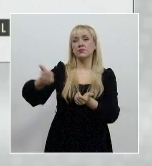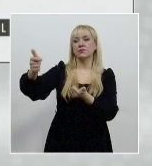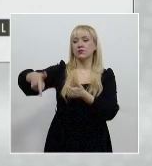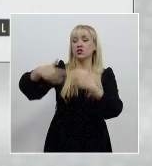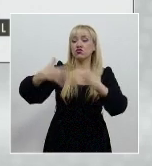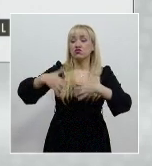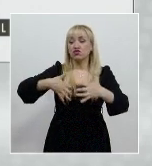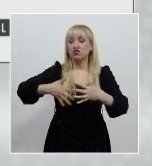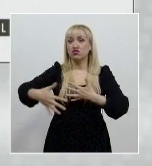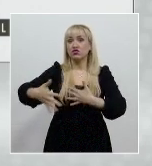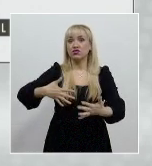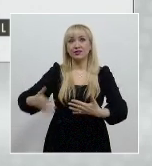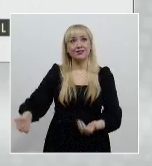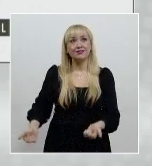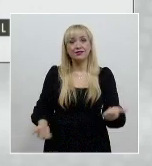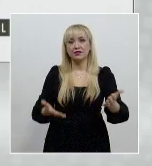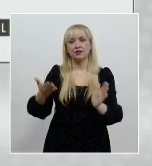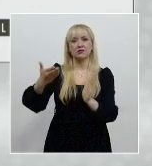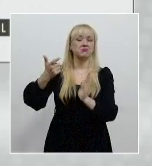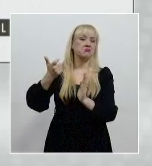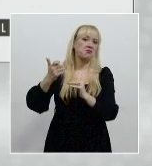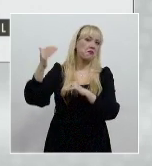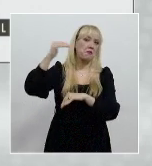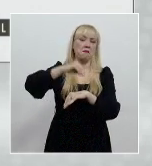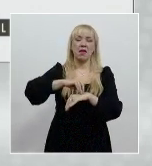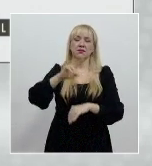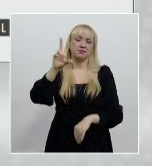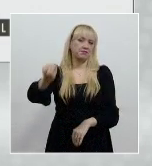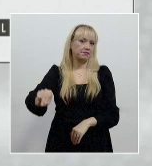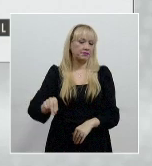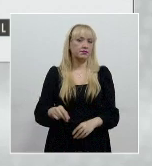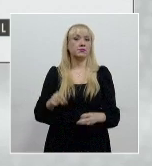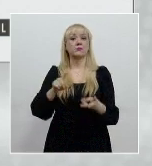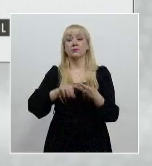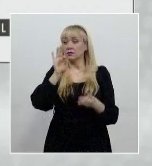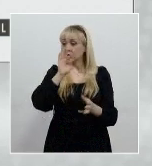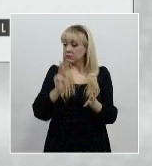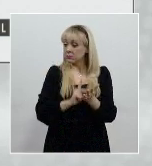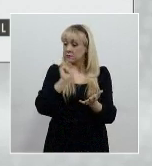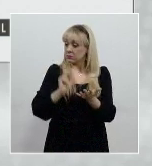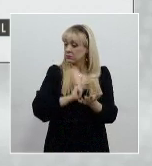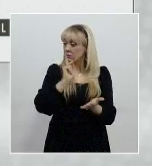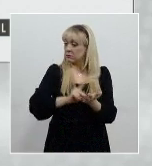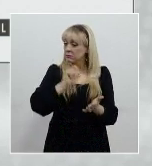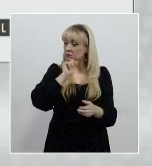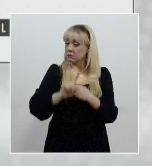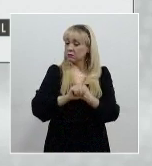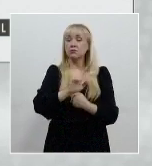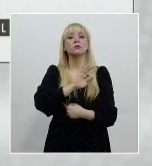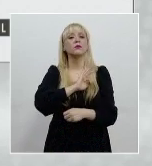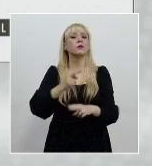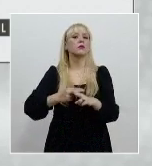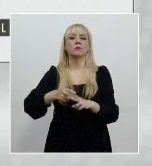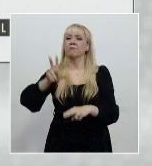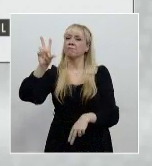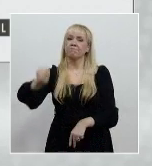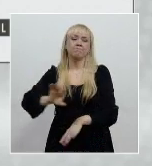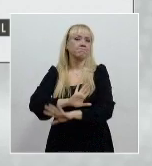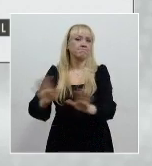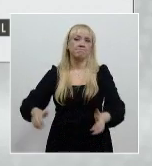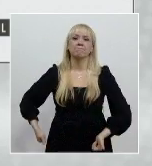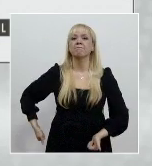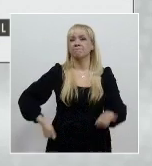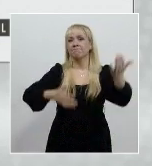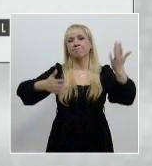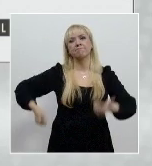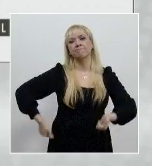manufacturadas, y esto dependiendo ya de si es una actitud reiterada por parte de la unidad económica, bueno, puede llegarse al caso de ya